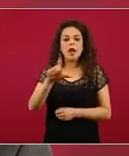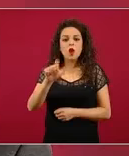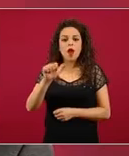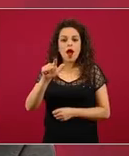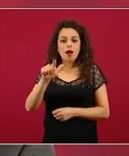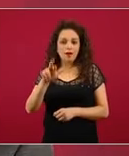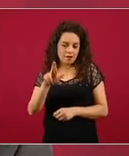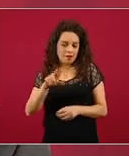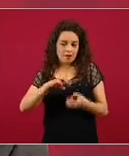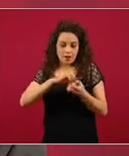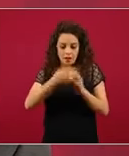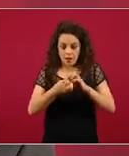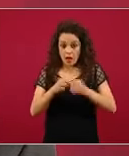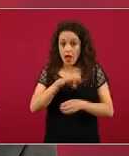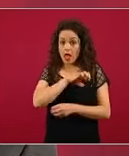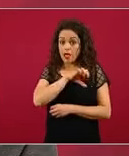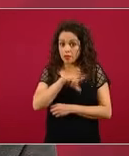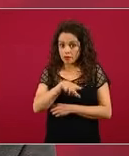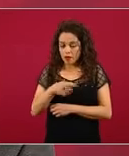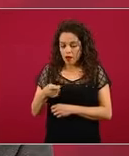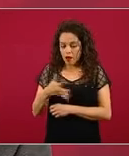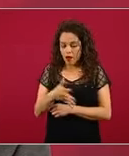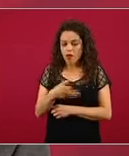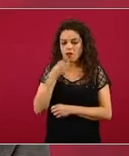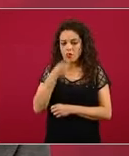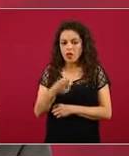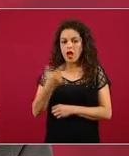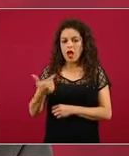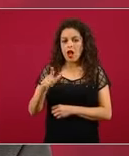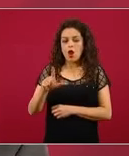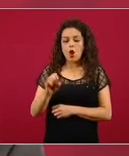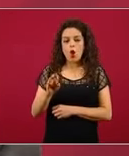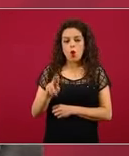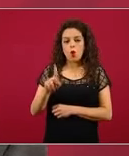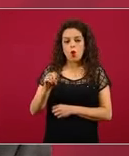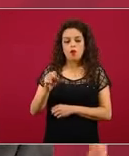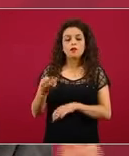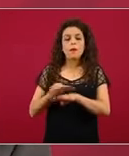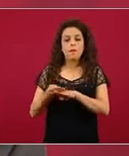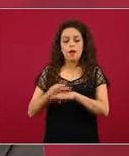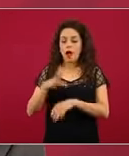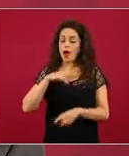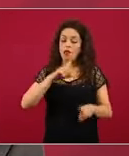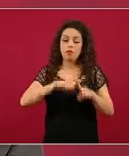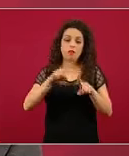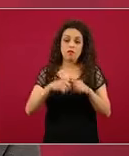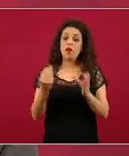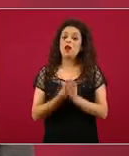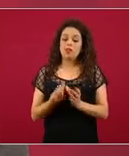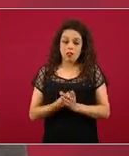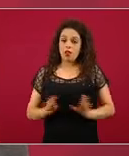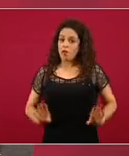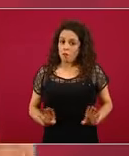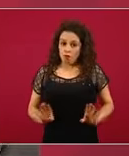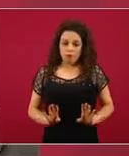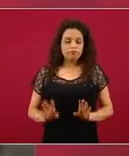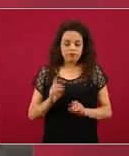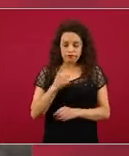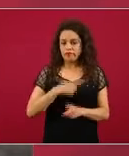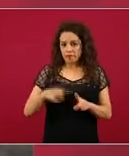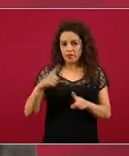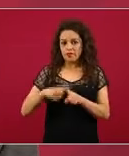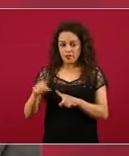especializadas, genéricamente se les conoce como los glóbulos blancos, hay muchos tipos de glóbulo blanco, y algunos